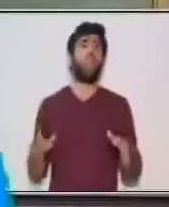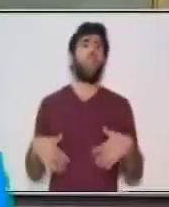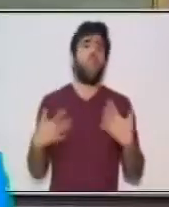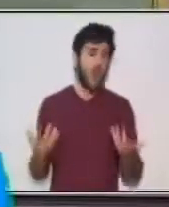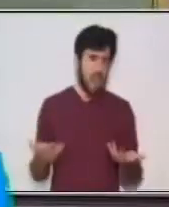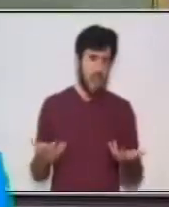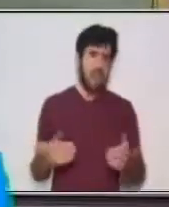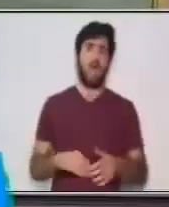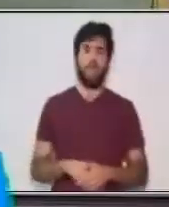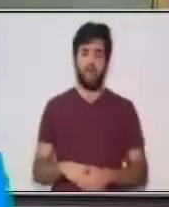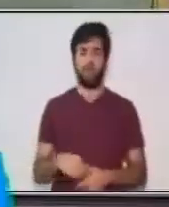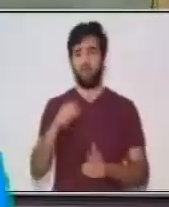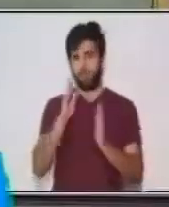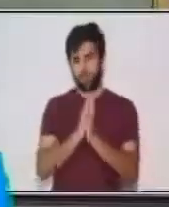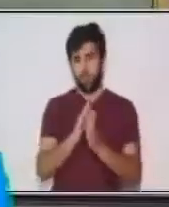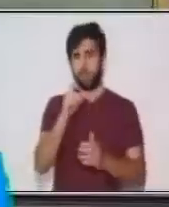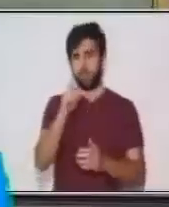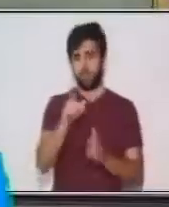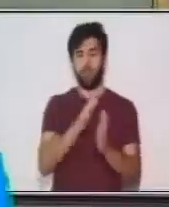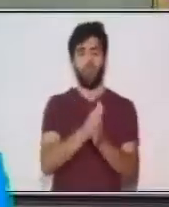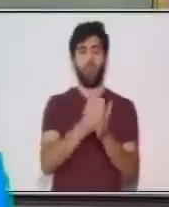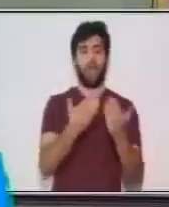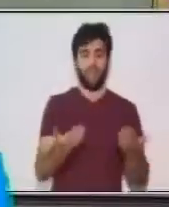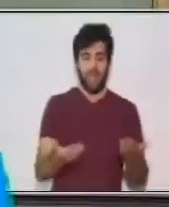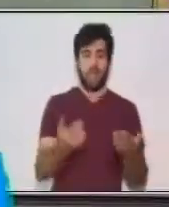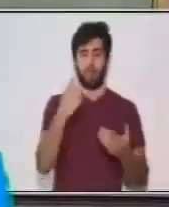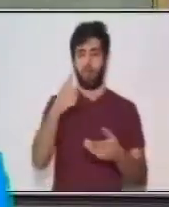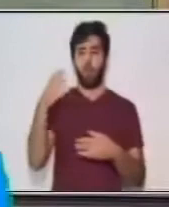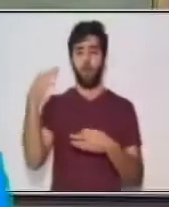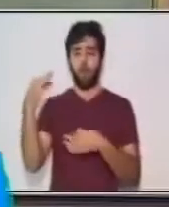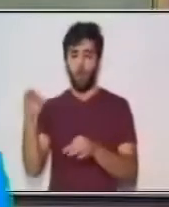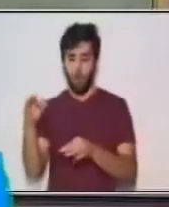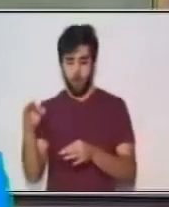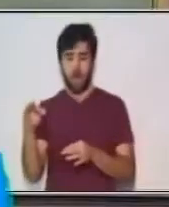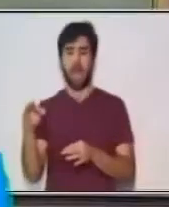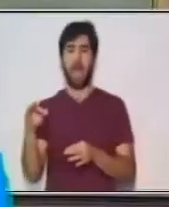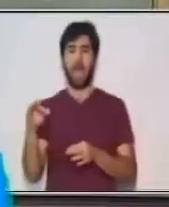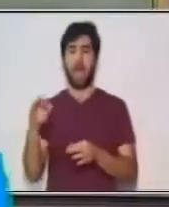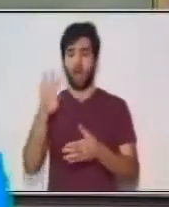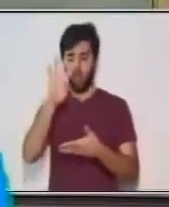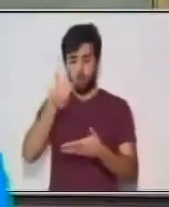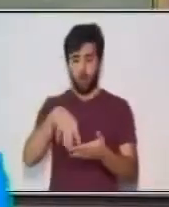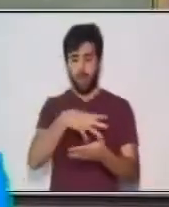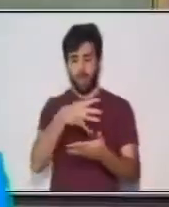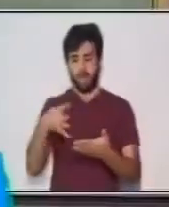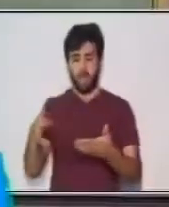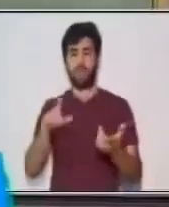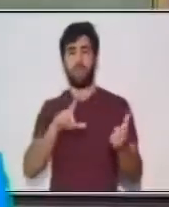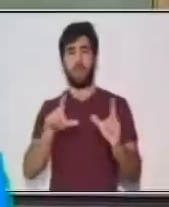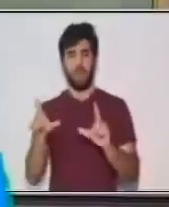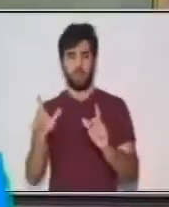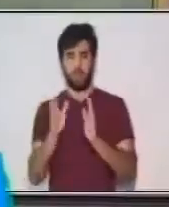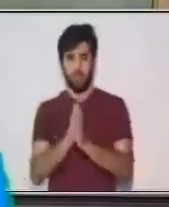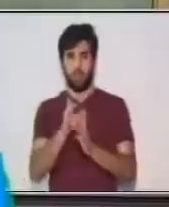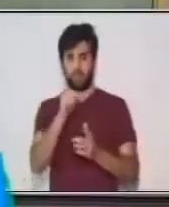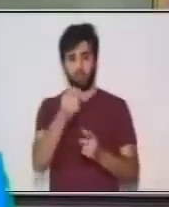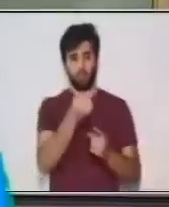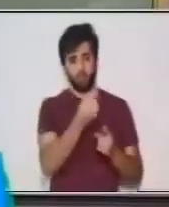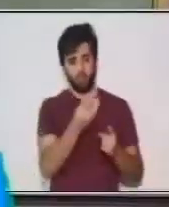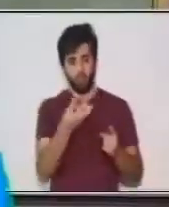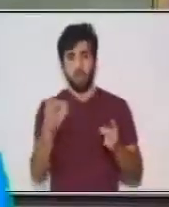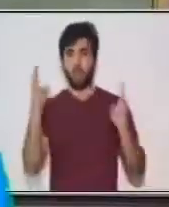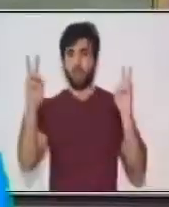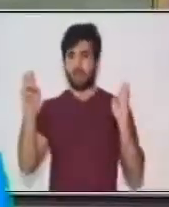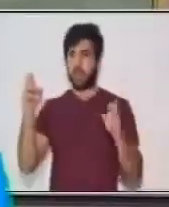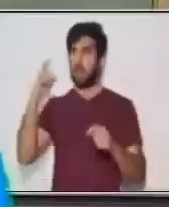tengas tu cuaderno, tengas una hoja de cuadros de preferencia, coloques patrones numéricos como